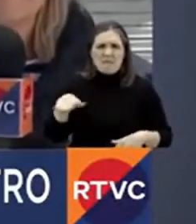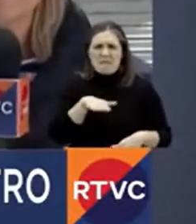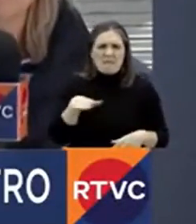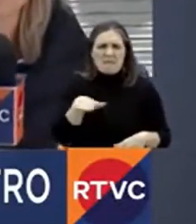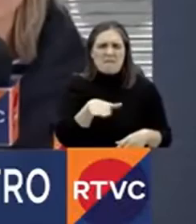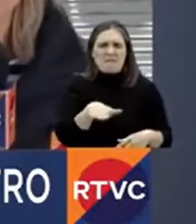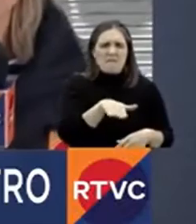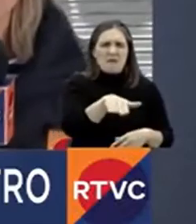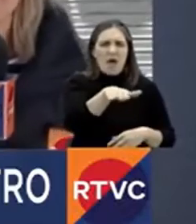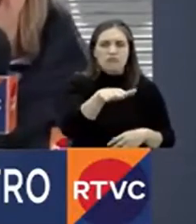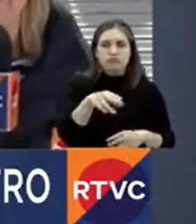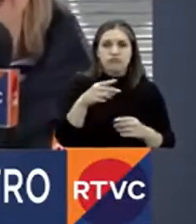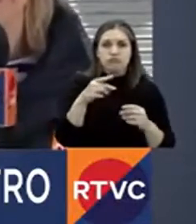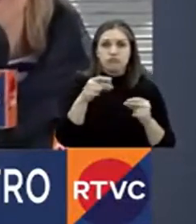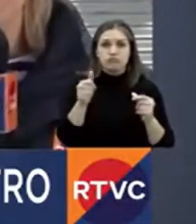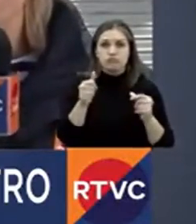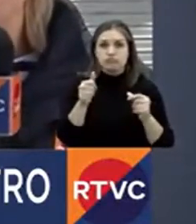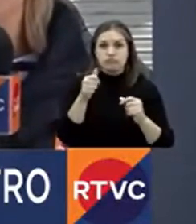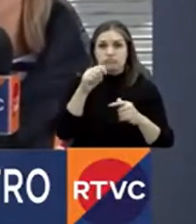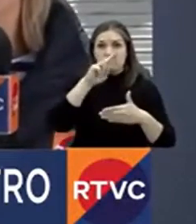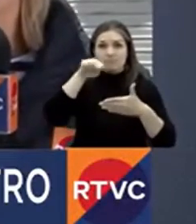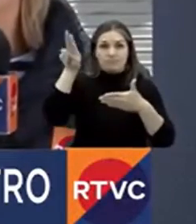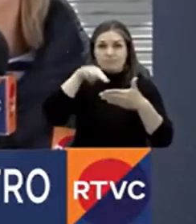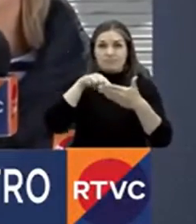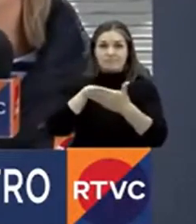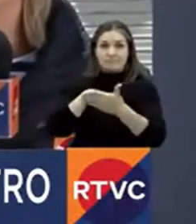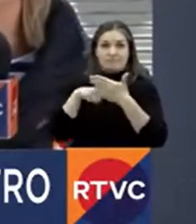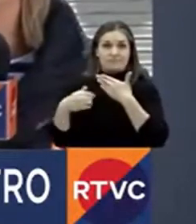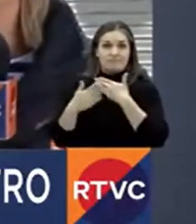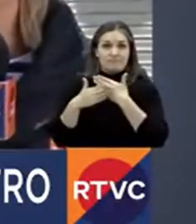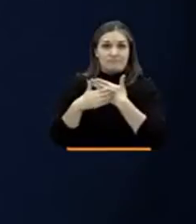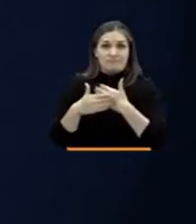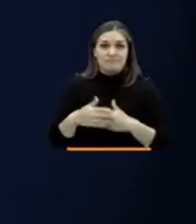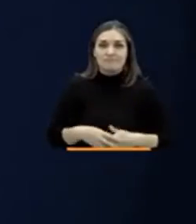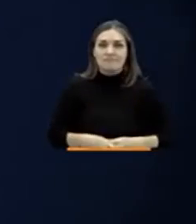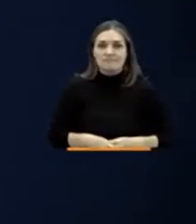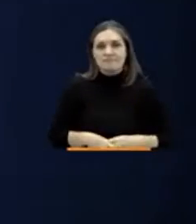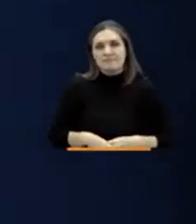hora permitidos en esa zona de la capital del país.